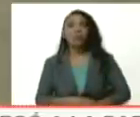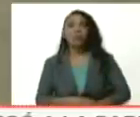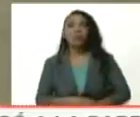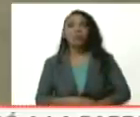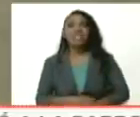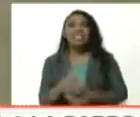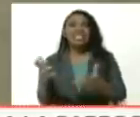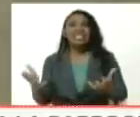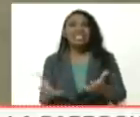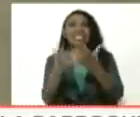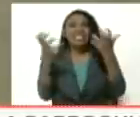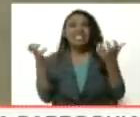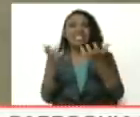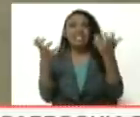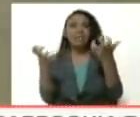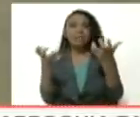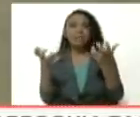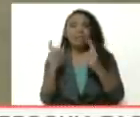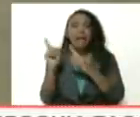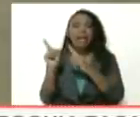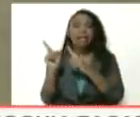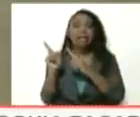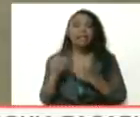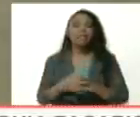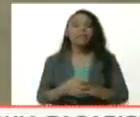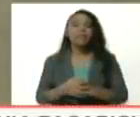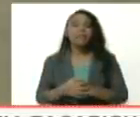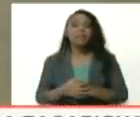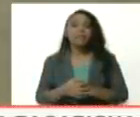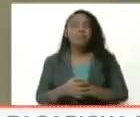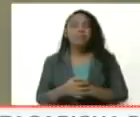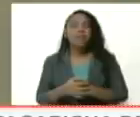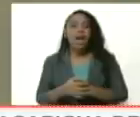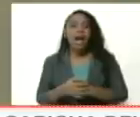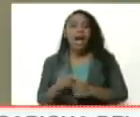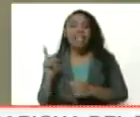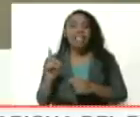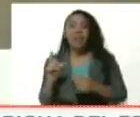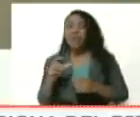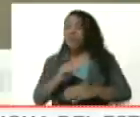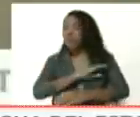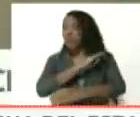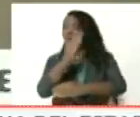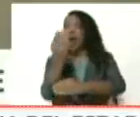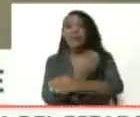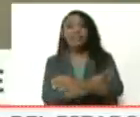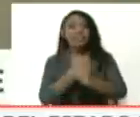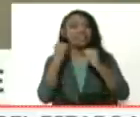Se quemaron en ese incendio voraz